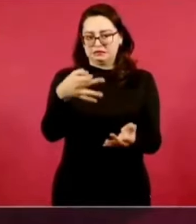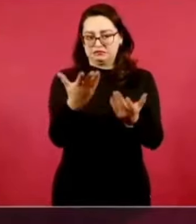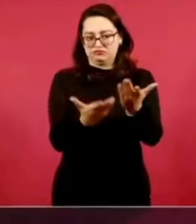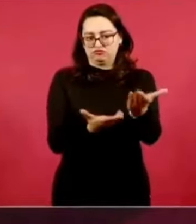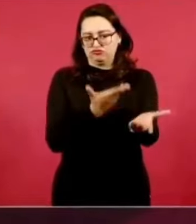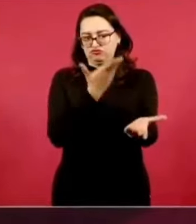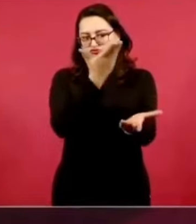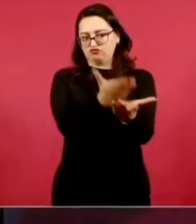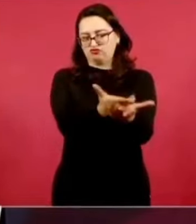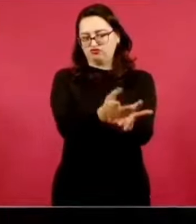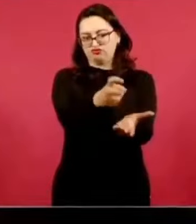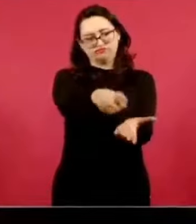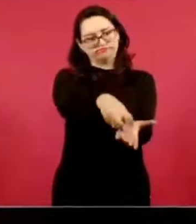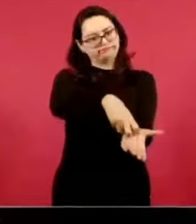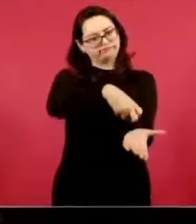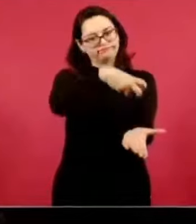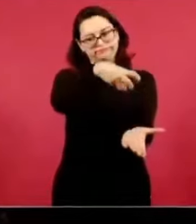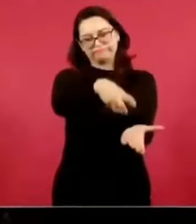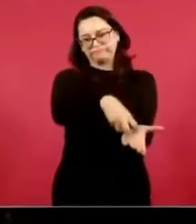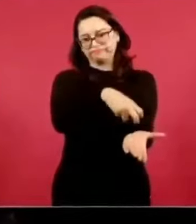al Poder Judicial,